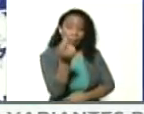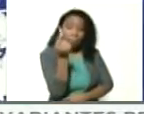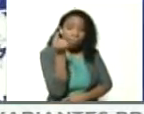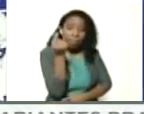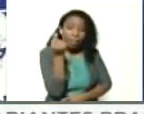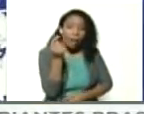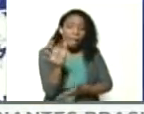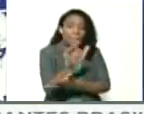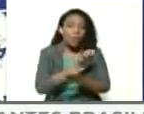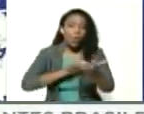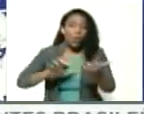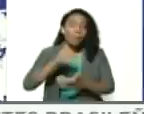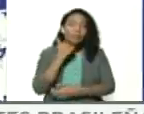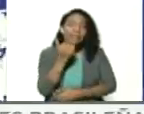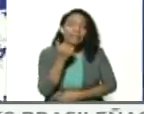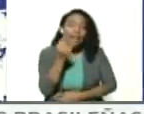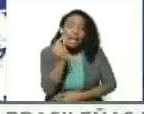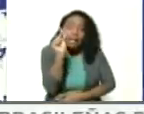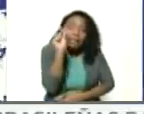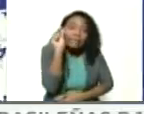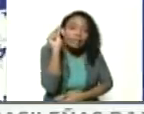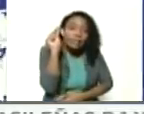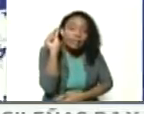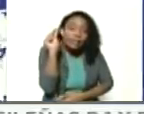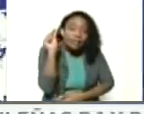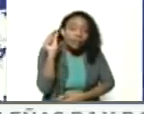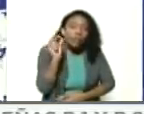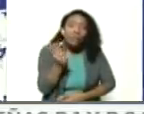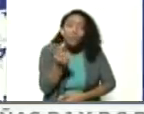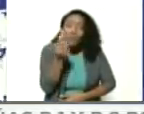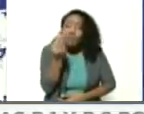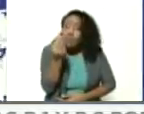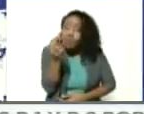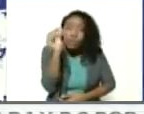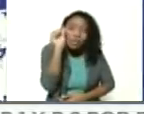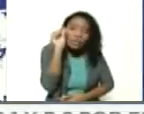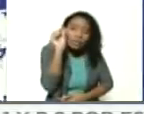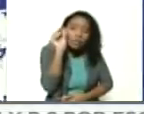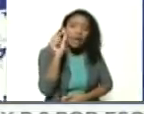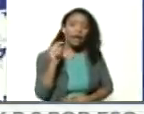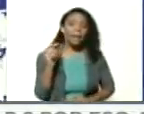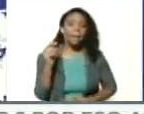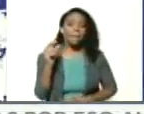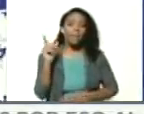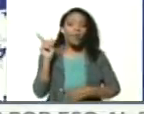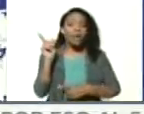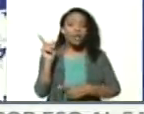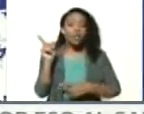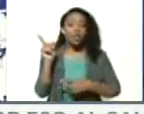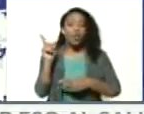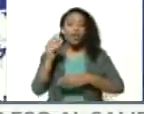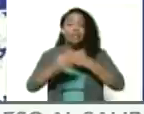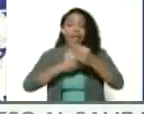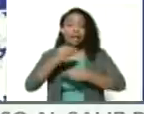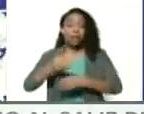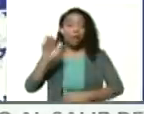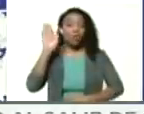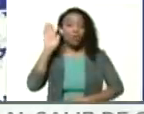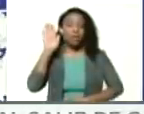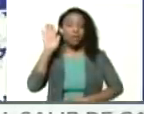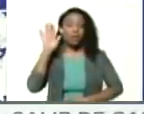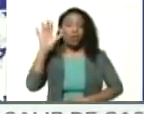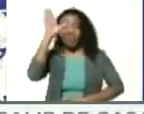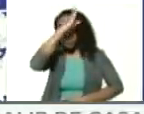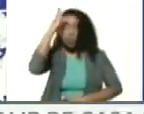desbocarse nuestro pueblo, estuvo a punto de desbocarse. Por eso fue la juramentación de Diosdado,